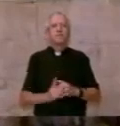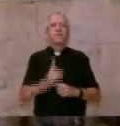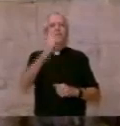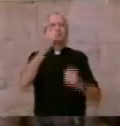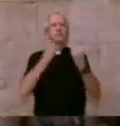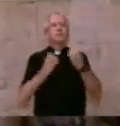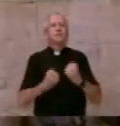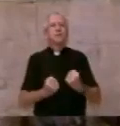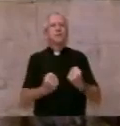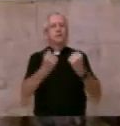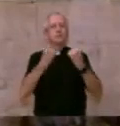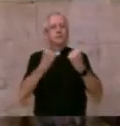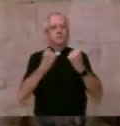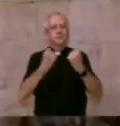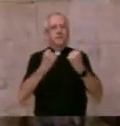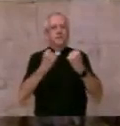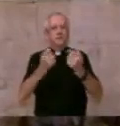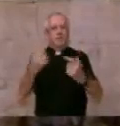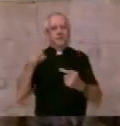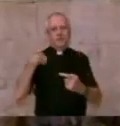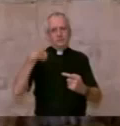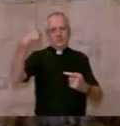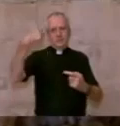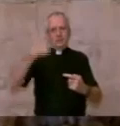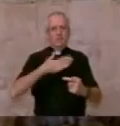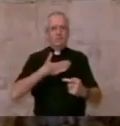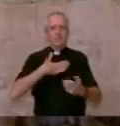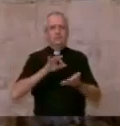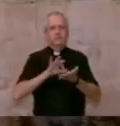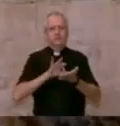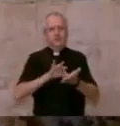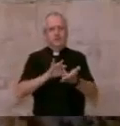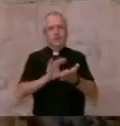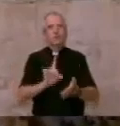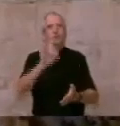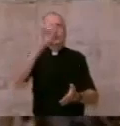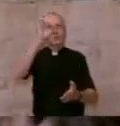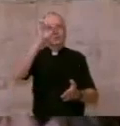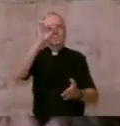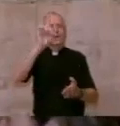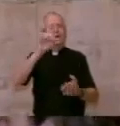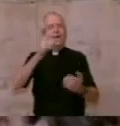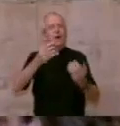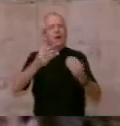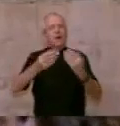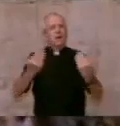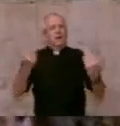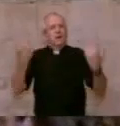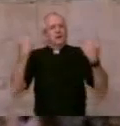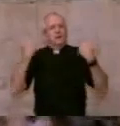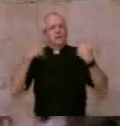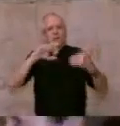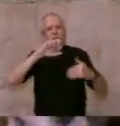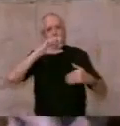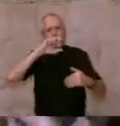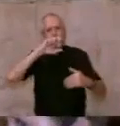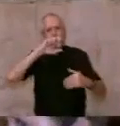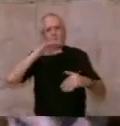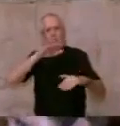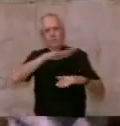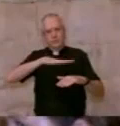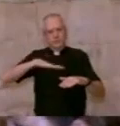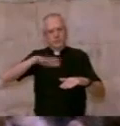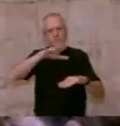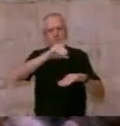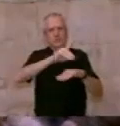Déu Totpoderós, que m'heu elegit servent vostre, Dios Todopoderoso, que me has elegido siervo tuyo para ejercer el